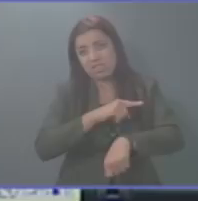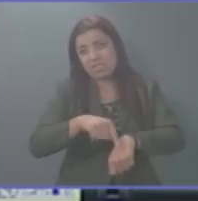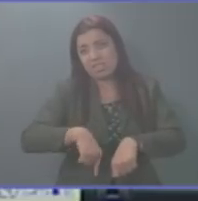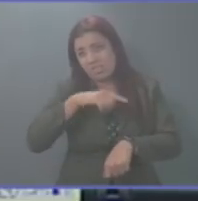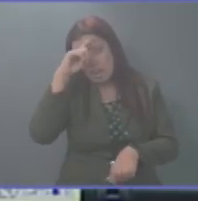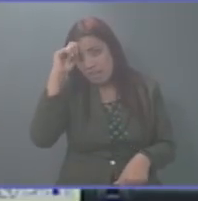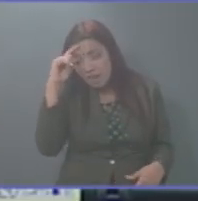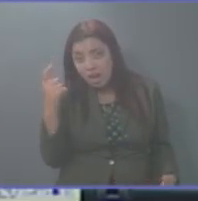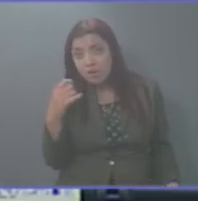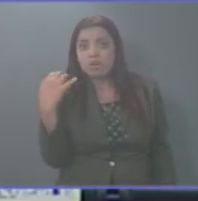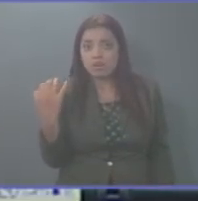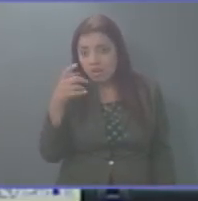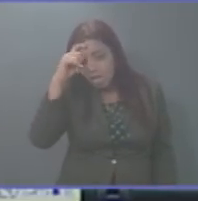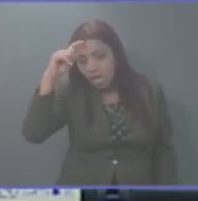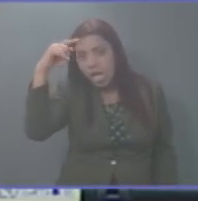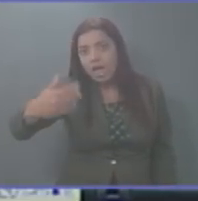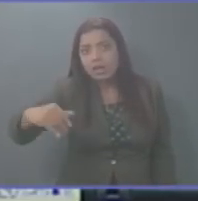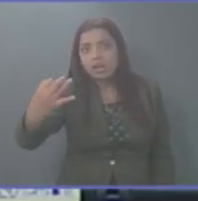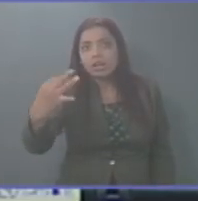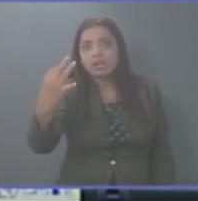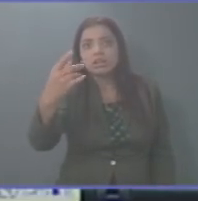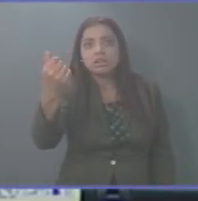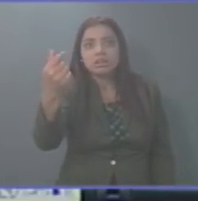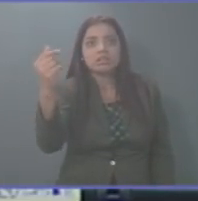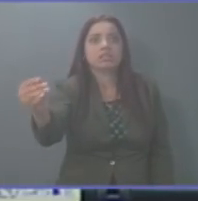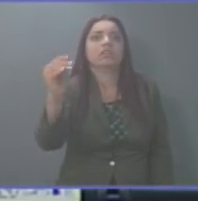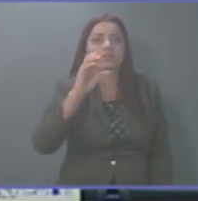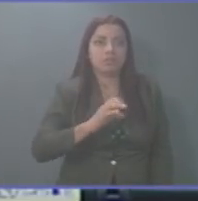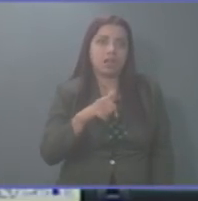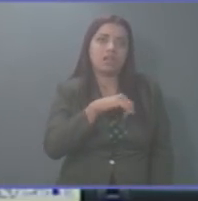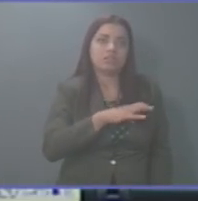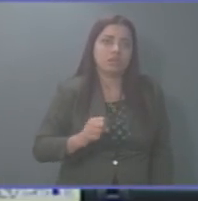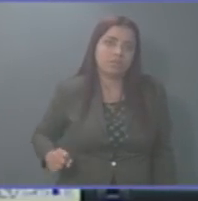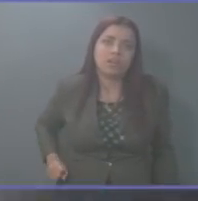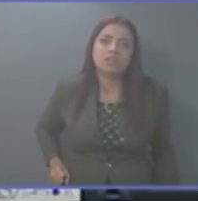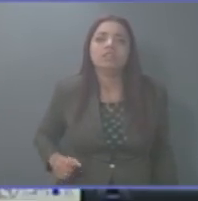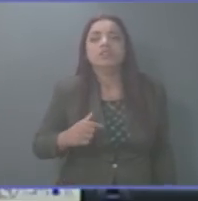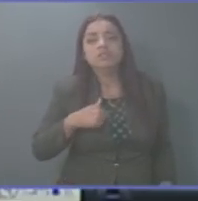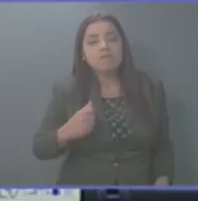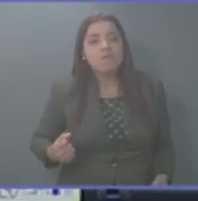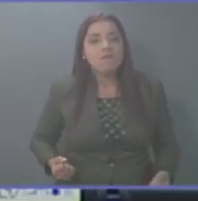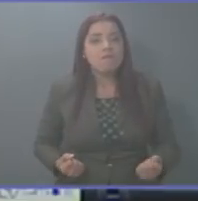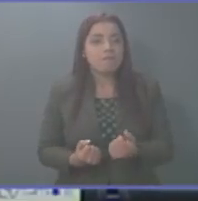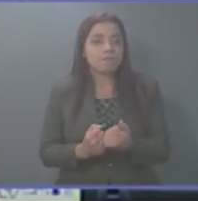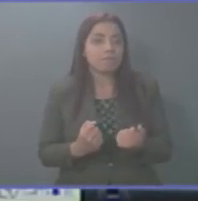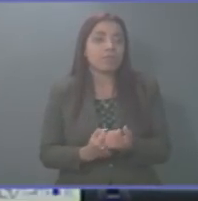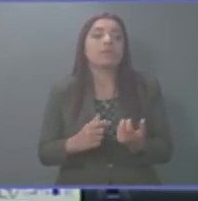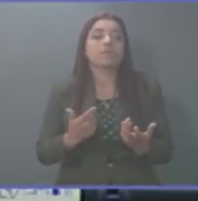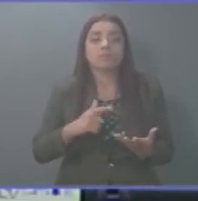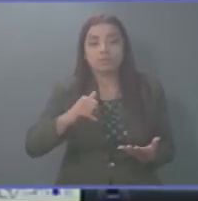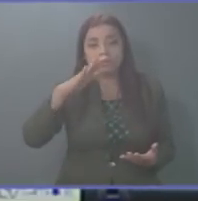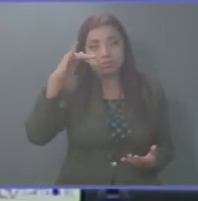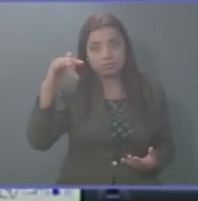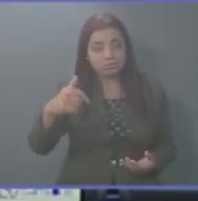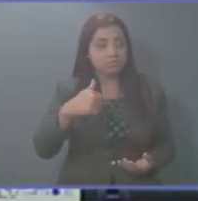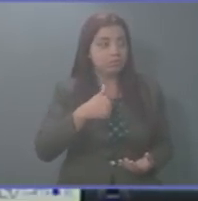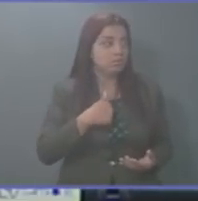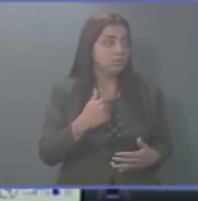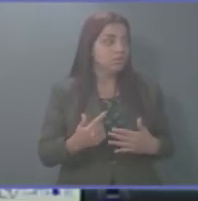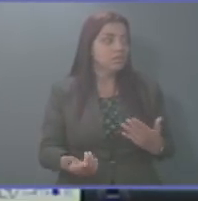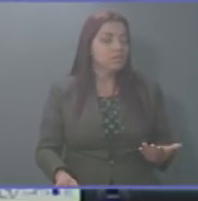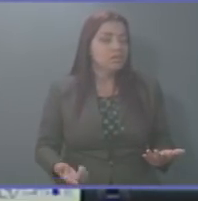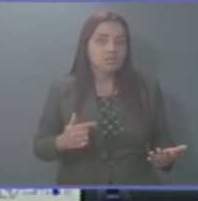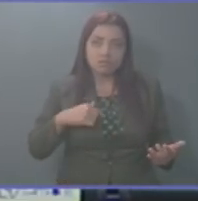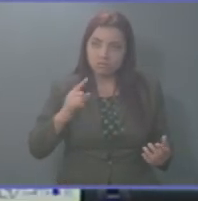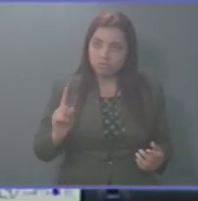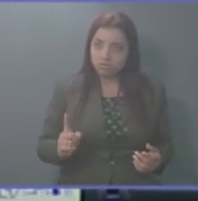Salvador? Por supuesto que estoy en la disposición de apoyar reformas para el voto en el exterior. Soy uno de los